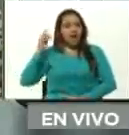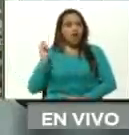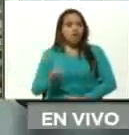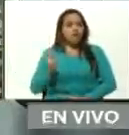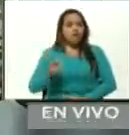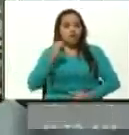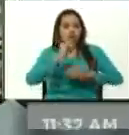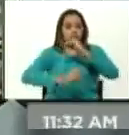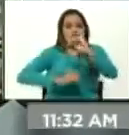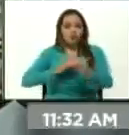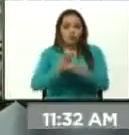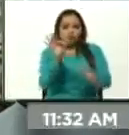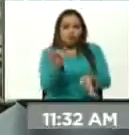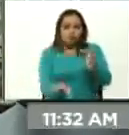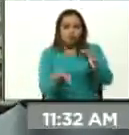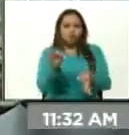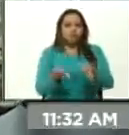Internacional